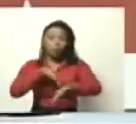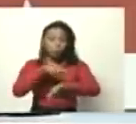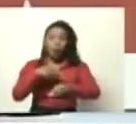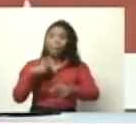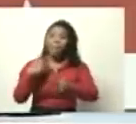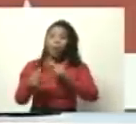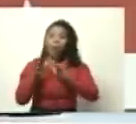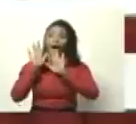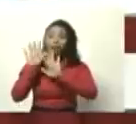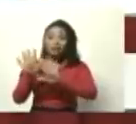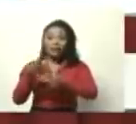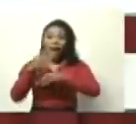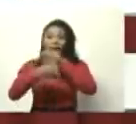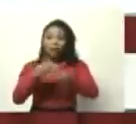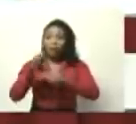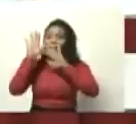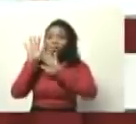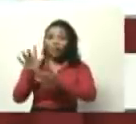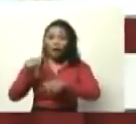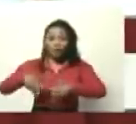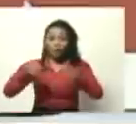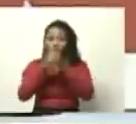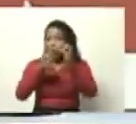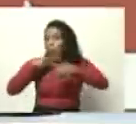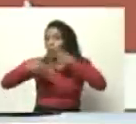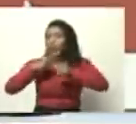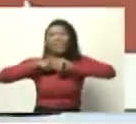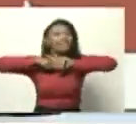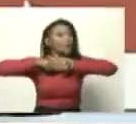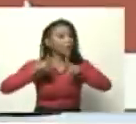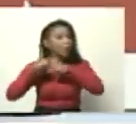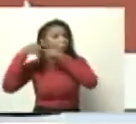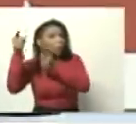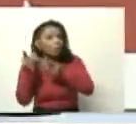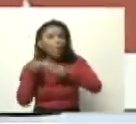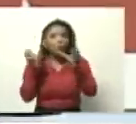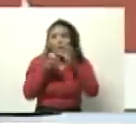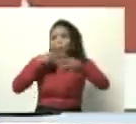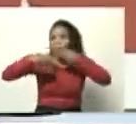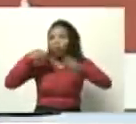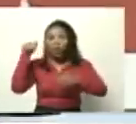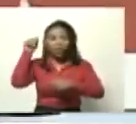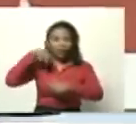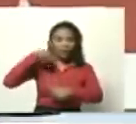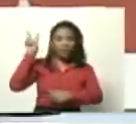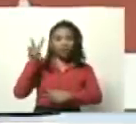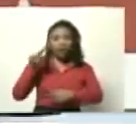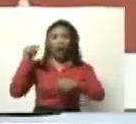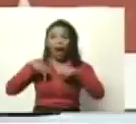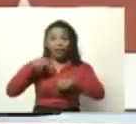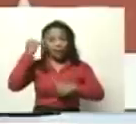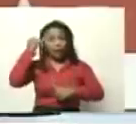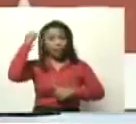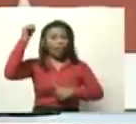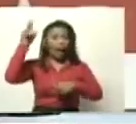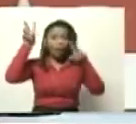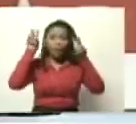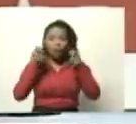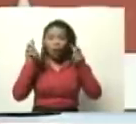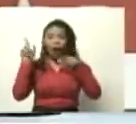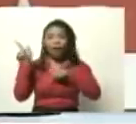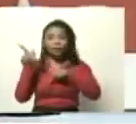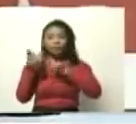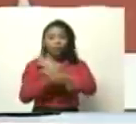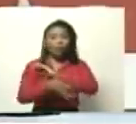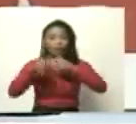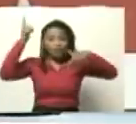así, sentida, sentida. Este partido es distinto al resto de los partidos de Venezuela. Es el partido creado por Hugo Chávez, nada más y nada